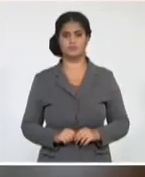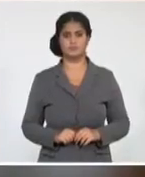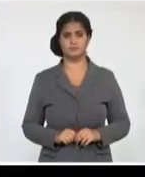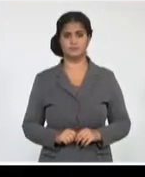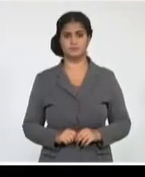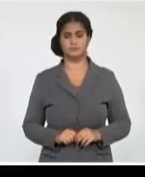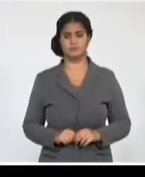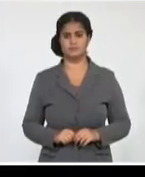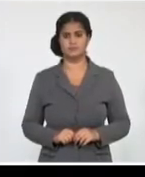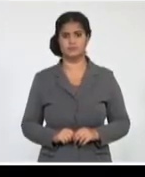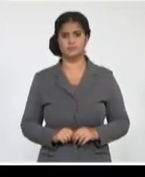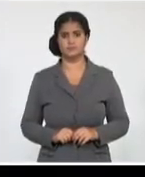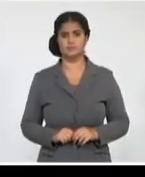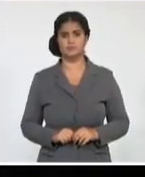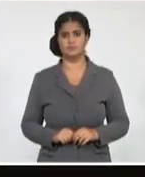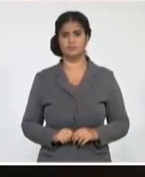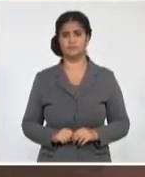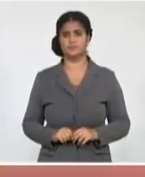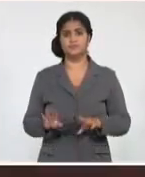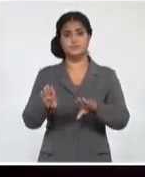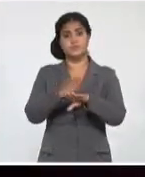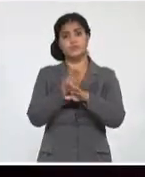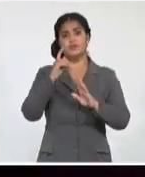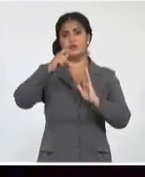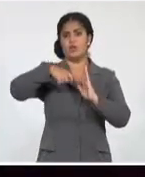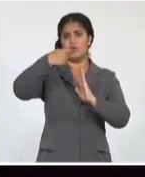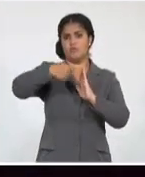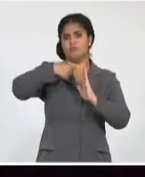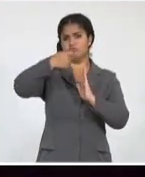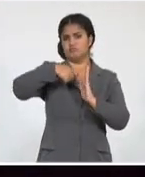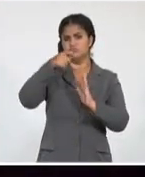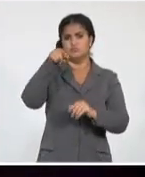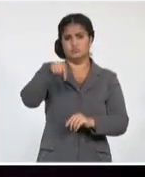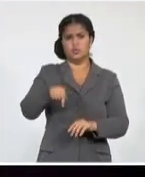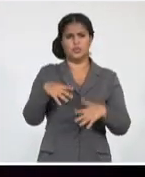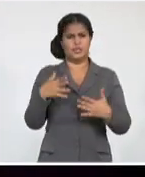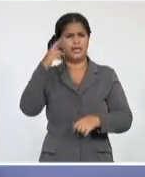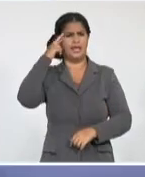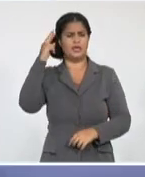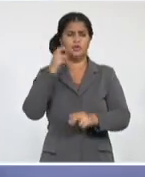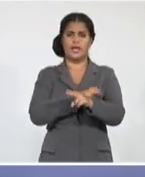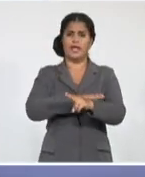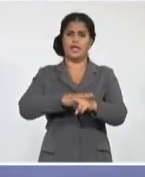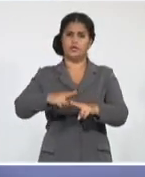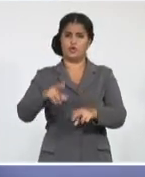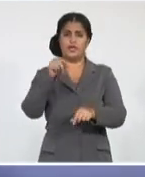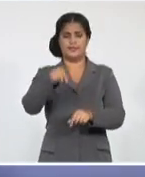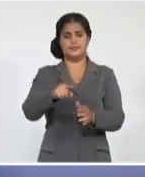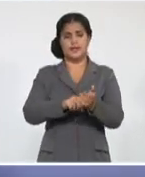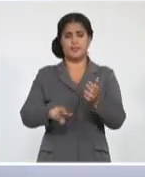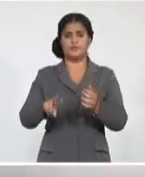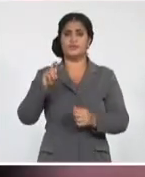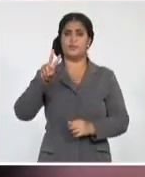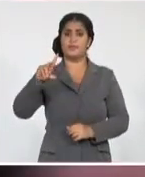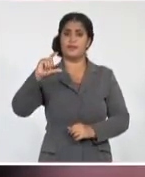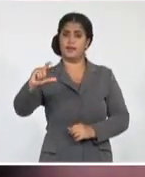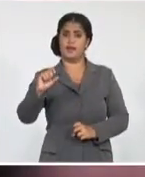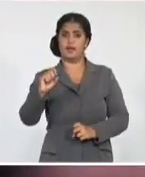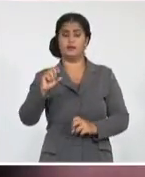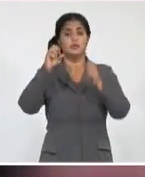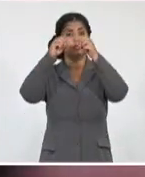diversos productos audiovisuales se encargan hoy de celebrar la historia de la sinfónica villa clara spot breves cápsulas